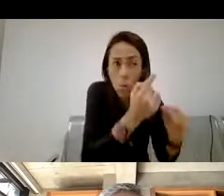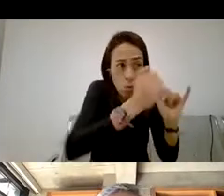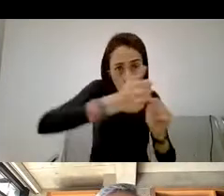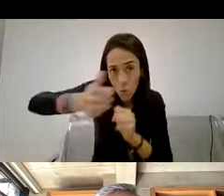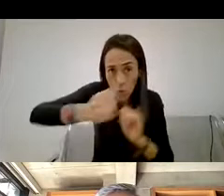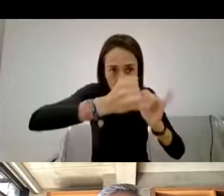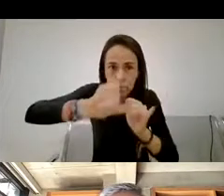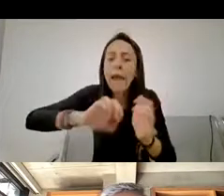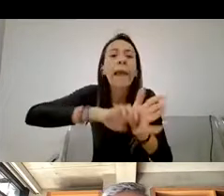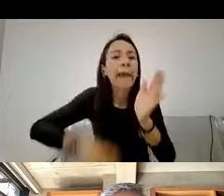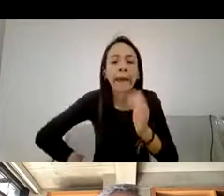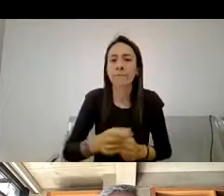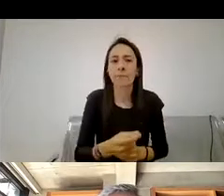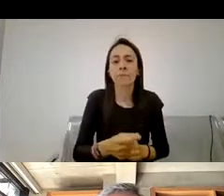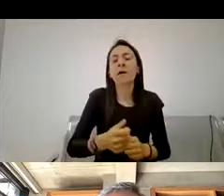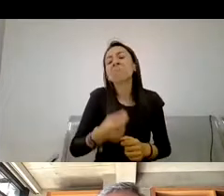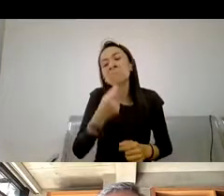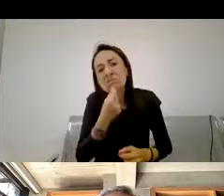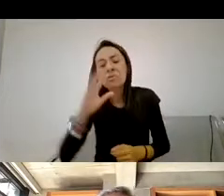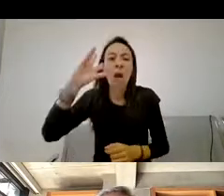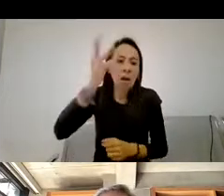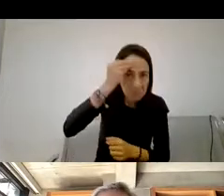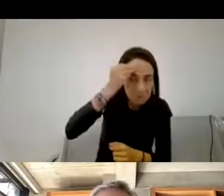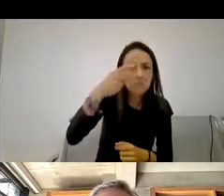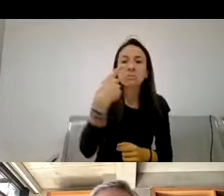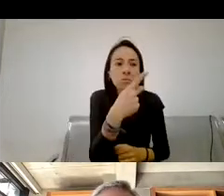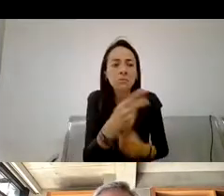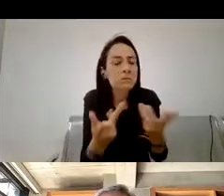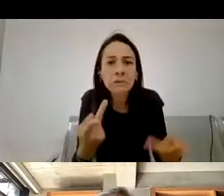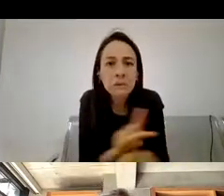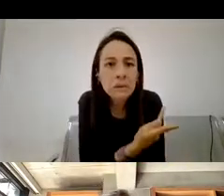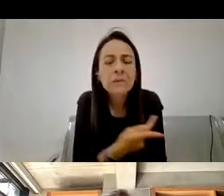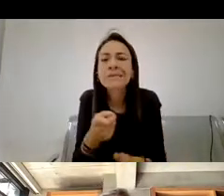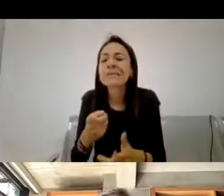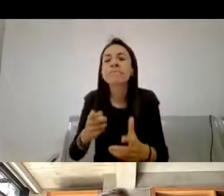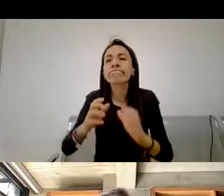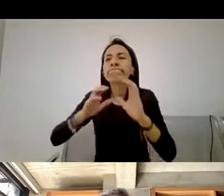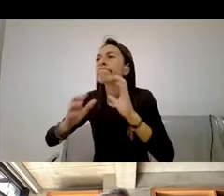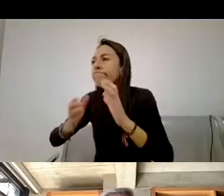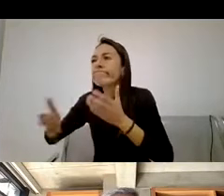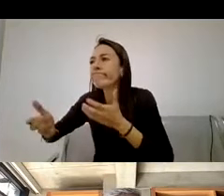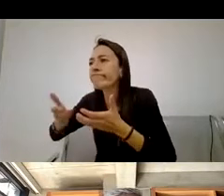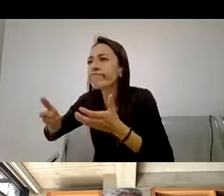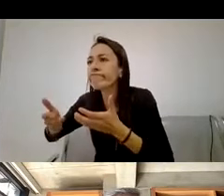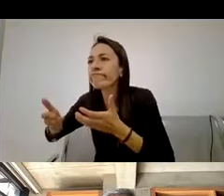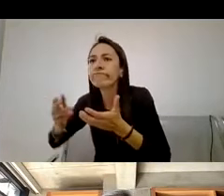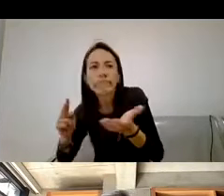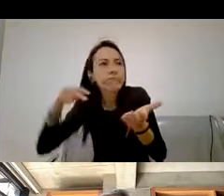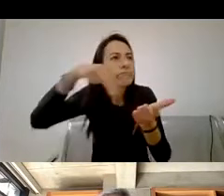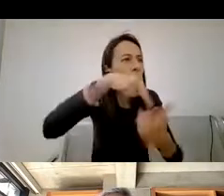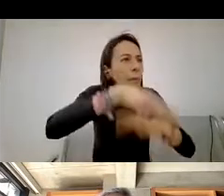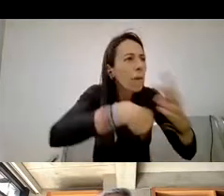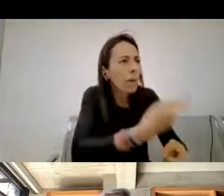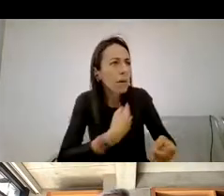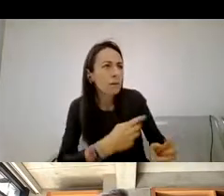condición autista, recibe un servicio para tener un programa de comunicación facilitada, pues su vida